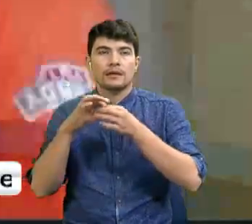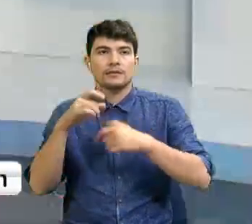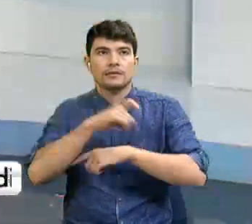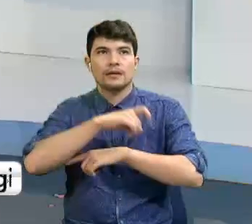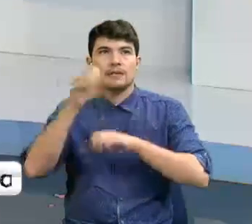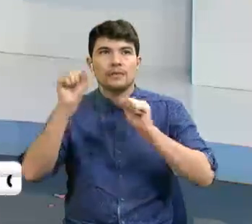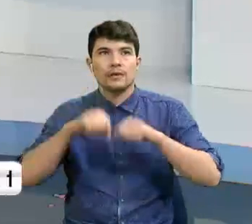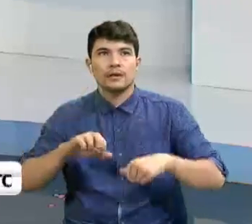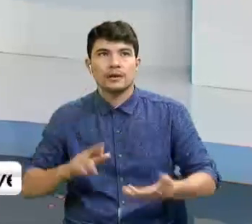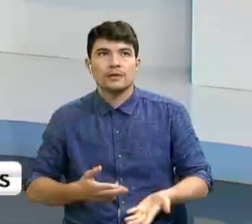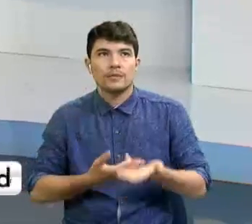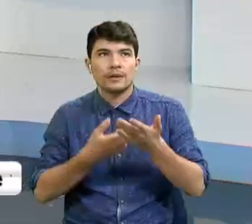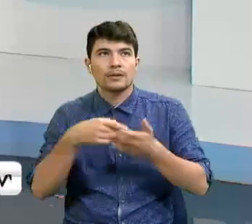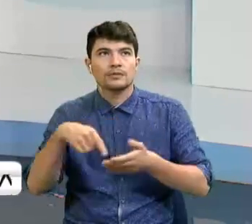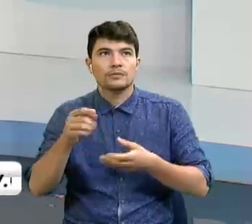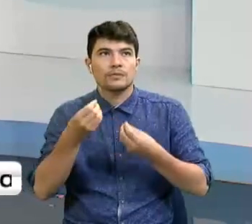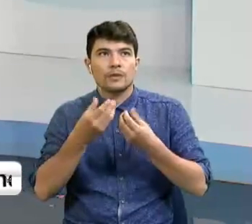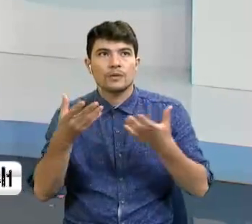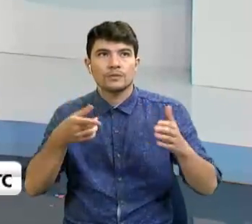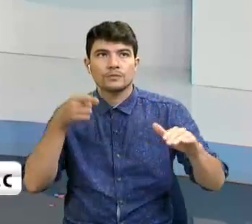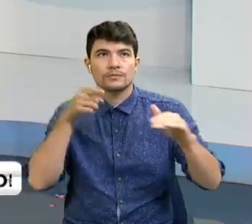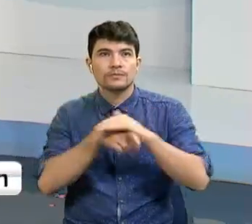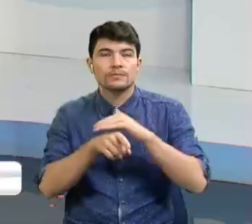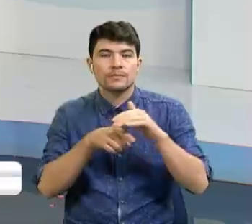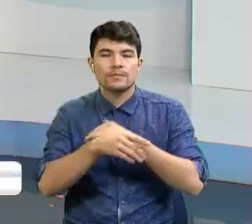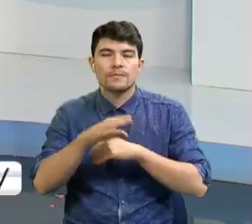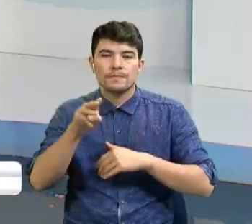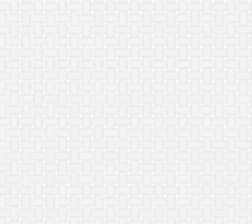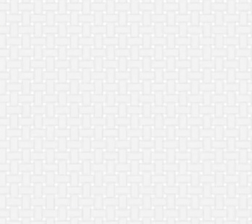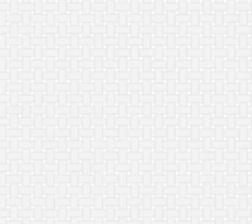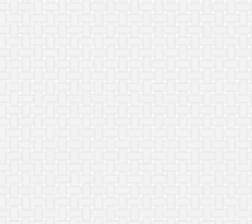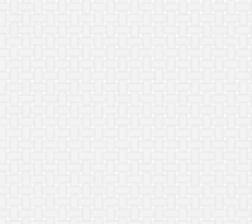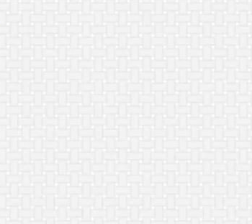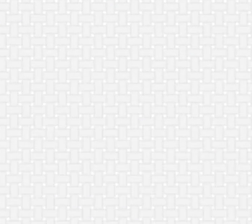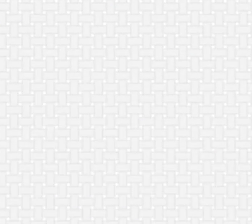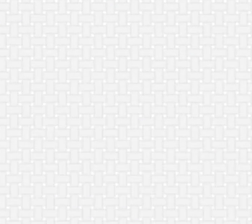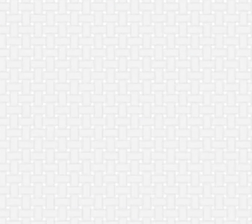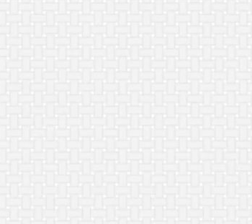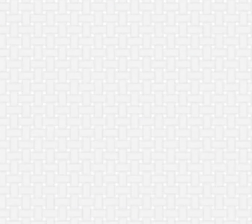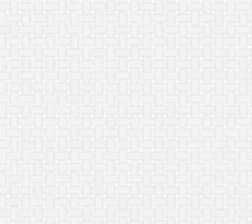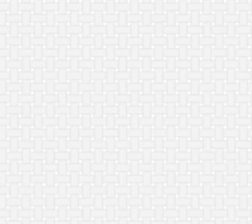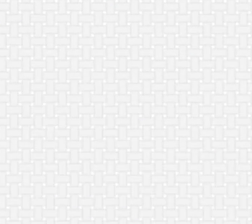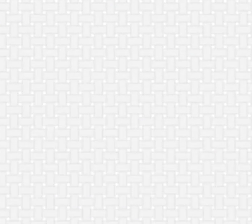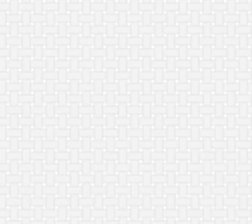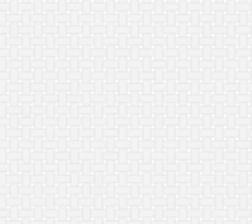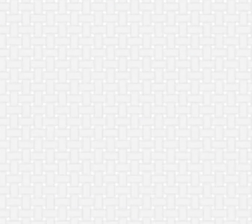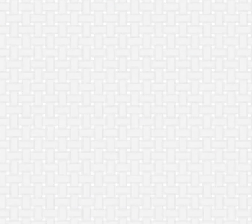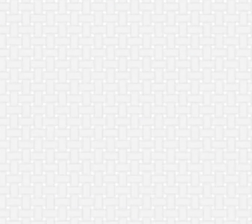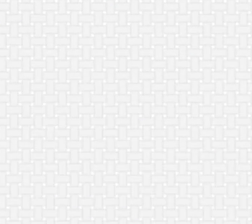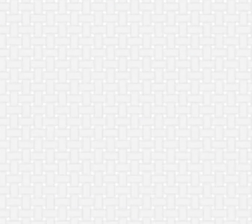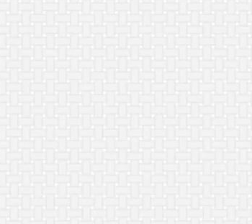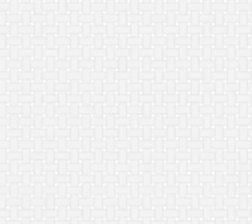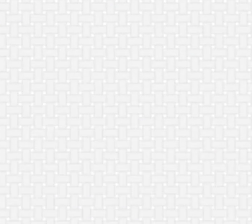recuperar de él tanto de millonarios que le dio la victoria al equipo catalán pero tocó